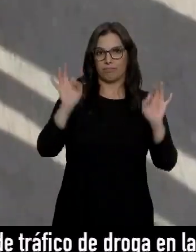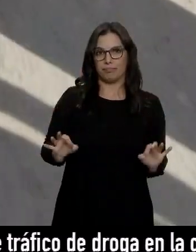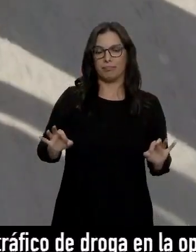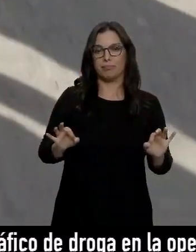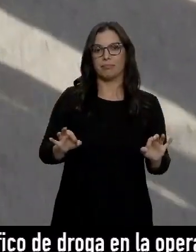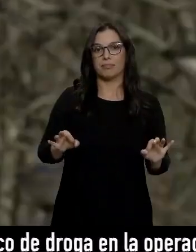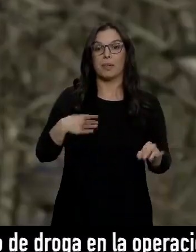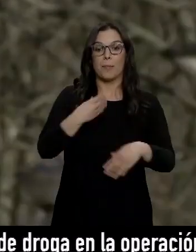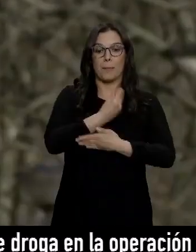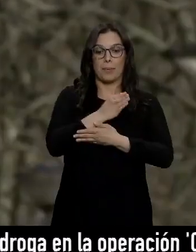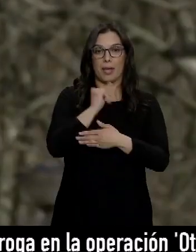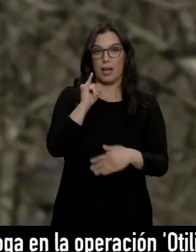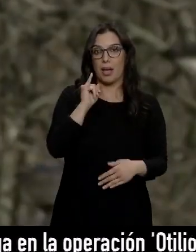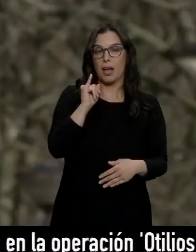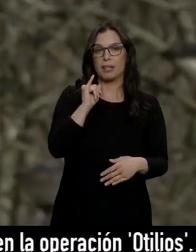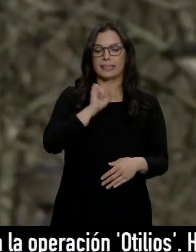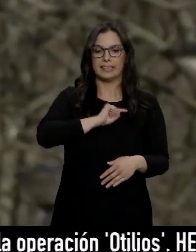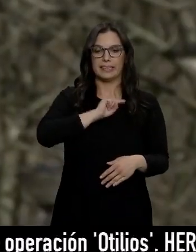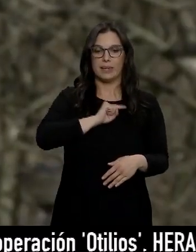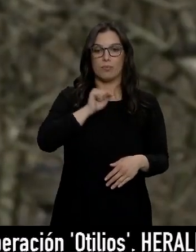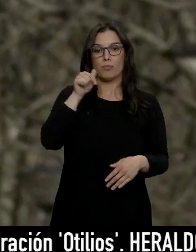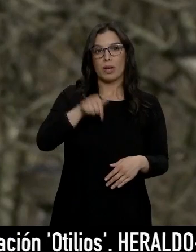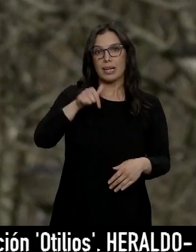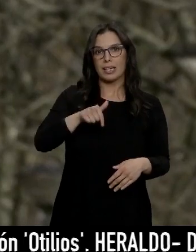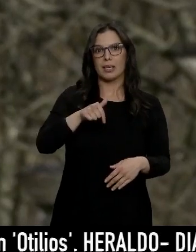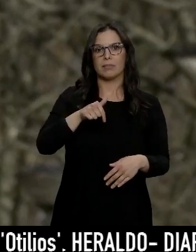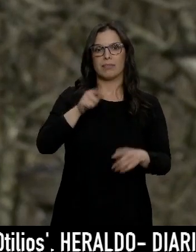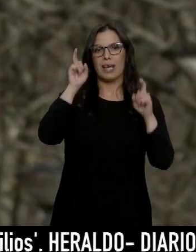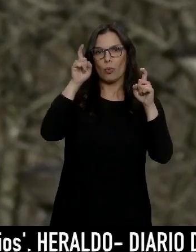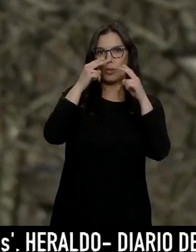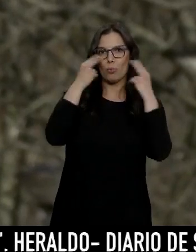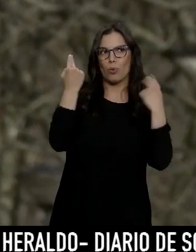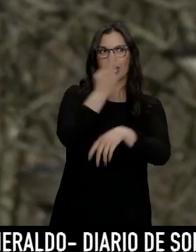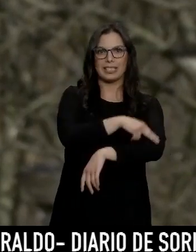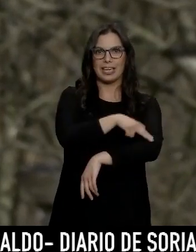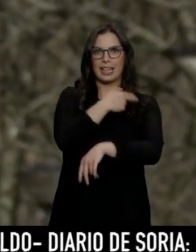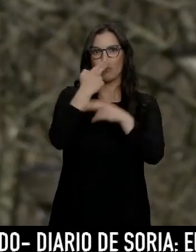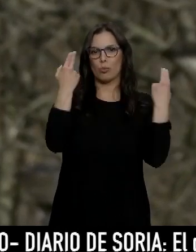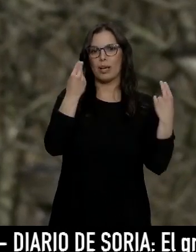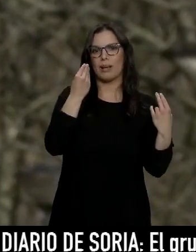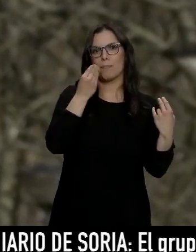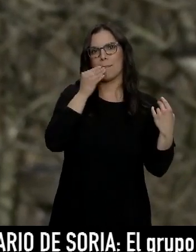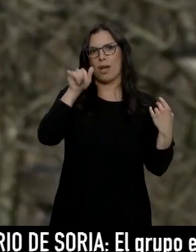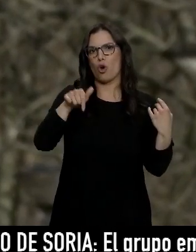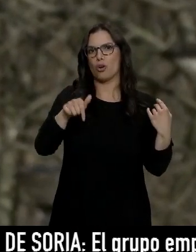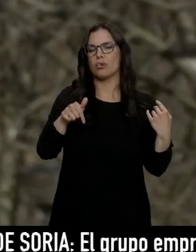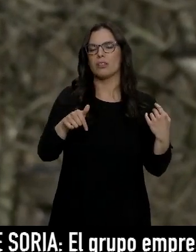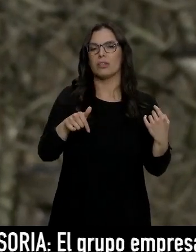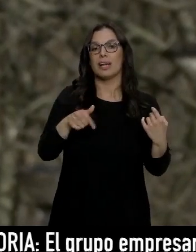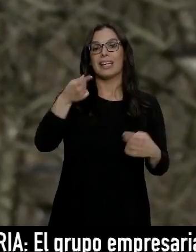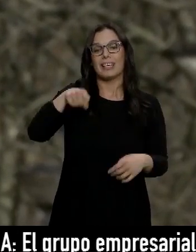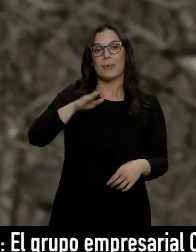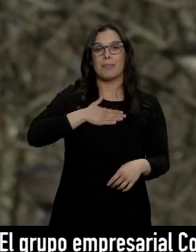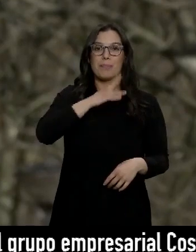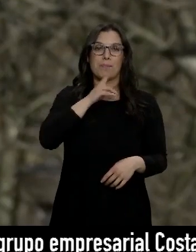Pues tenemos un bebé. Entonces sentíamos que aquí la sanidad pública, la educación pública era mejor. Por otro lado, tengo una